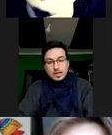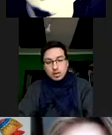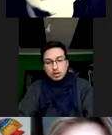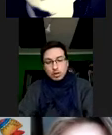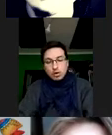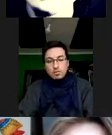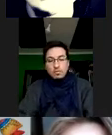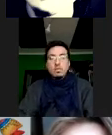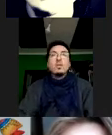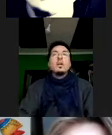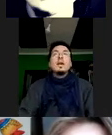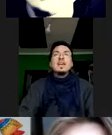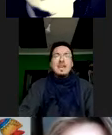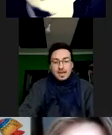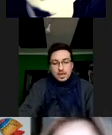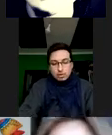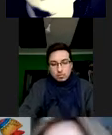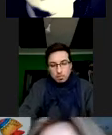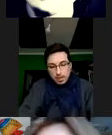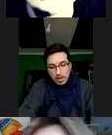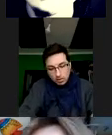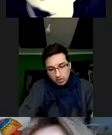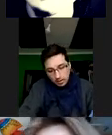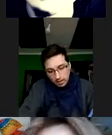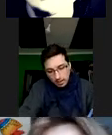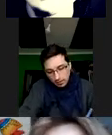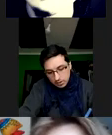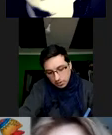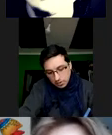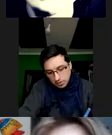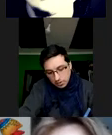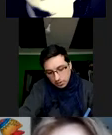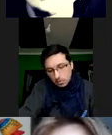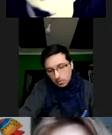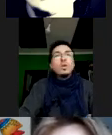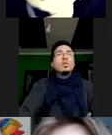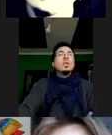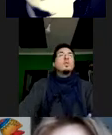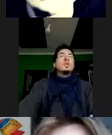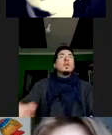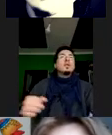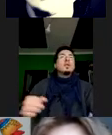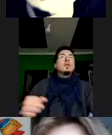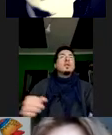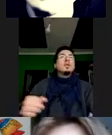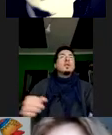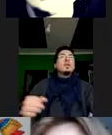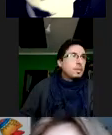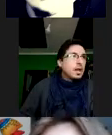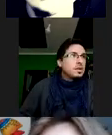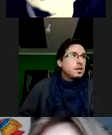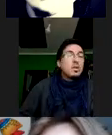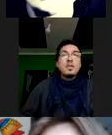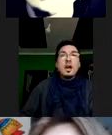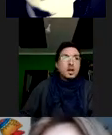pregunta, que está en rojo. ¿Qué es un plano de elevación? Ustedes van a tener que responder con sus